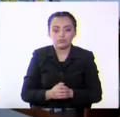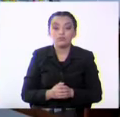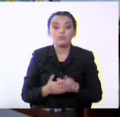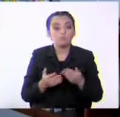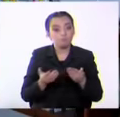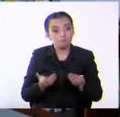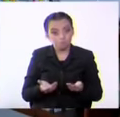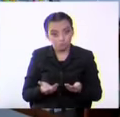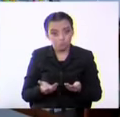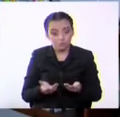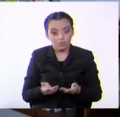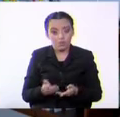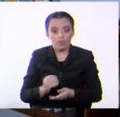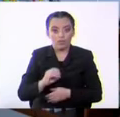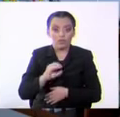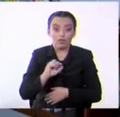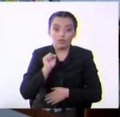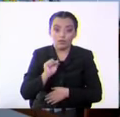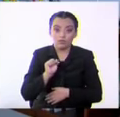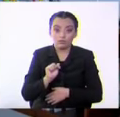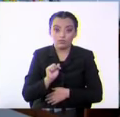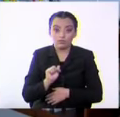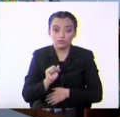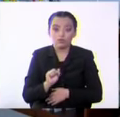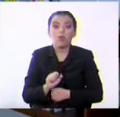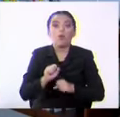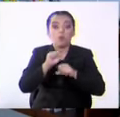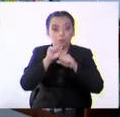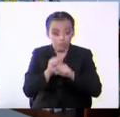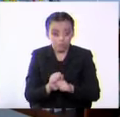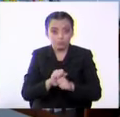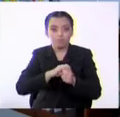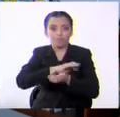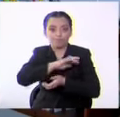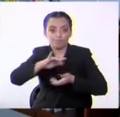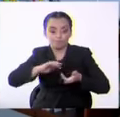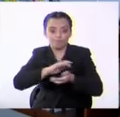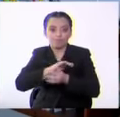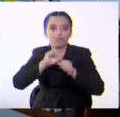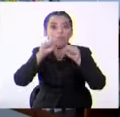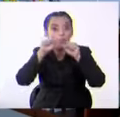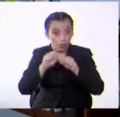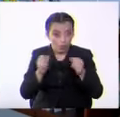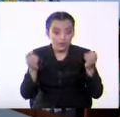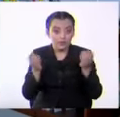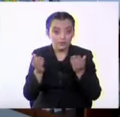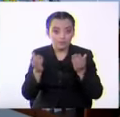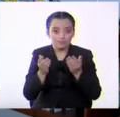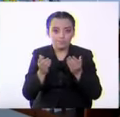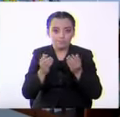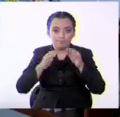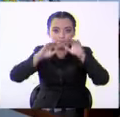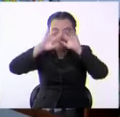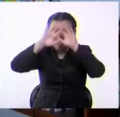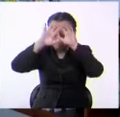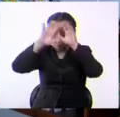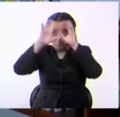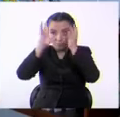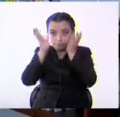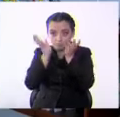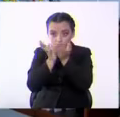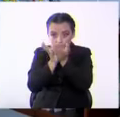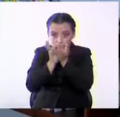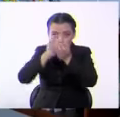Entonces, esta es la capacidad que tienen los ecosistemas para fijar el carbono atmosférico y producir, por ejemplo, así,